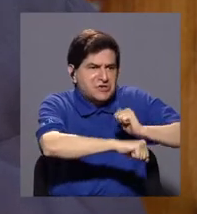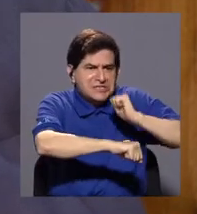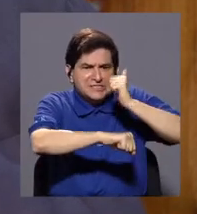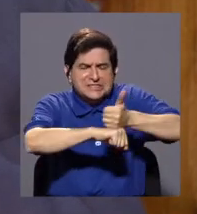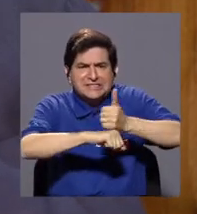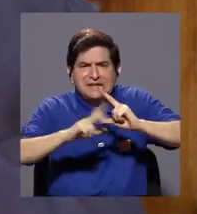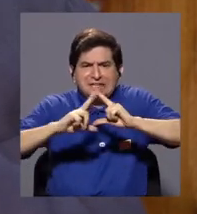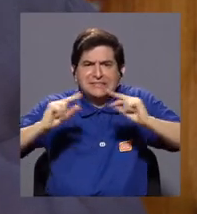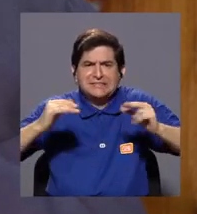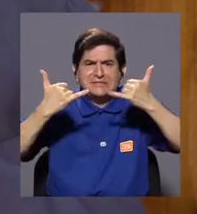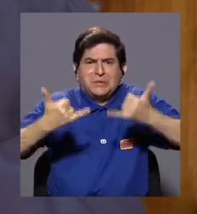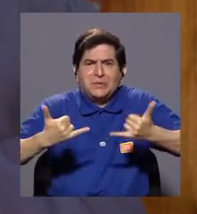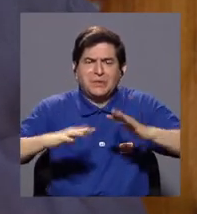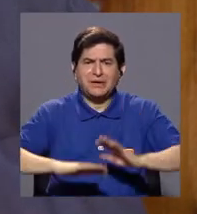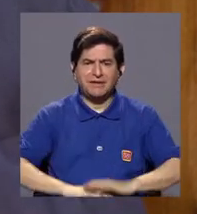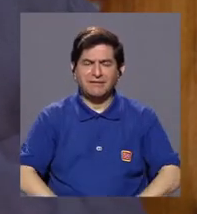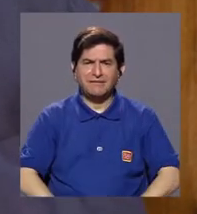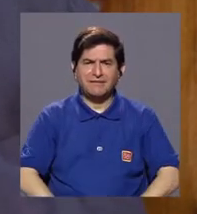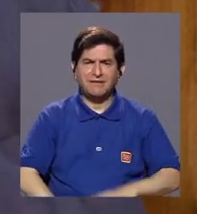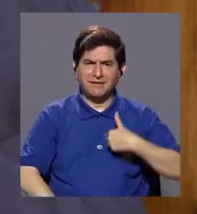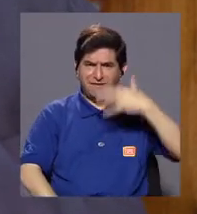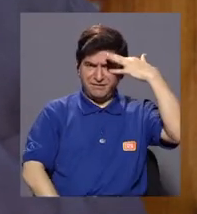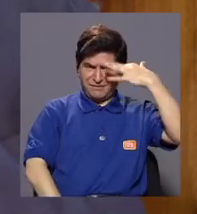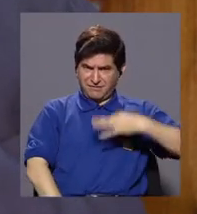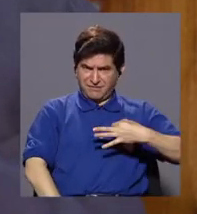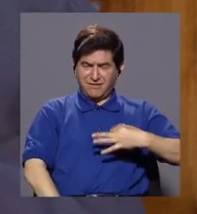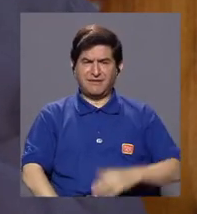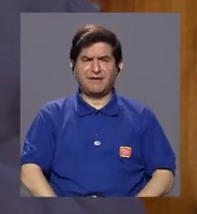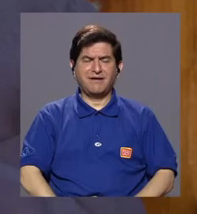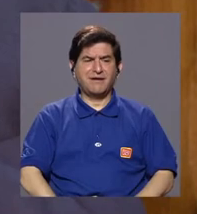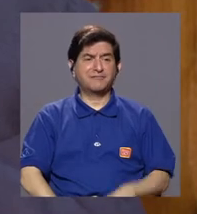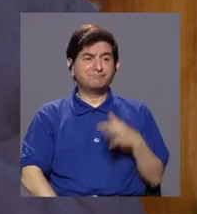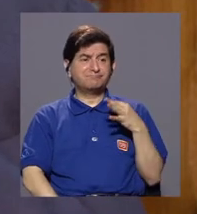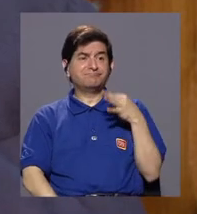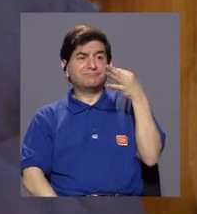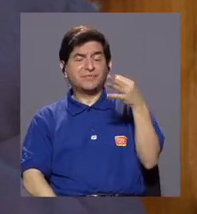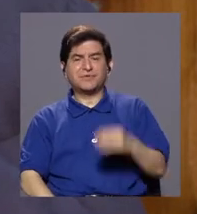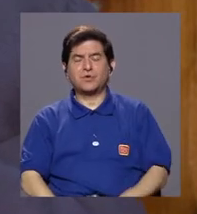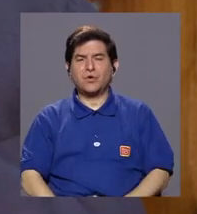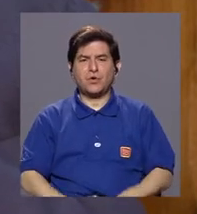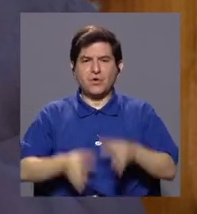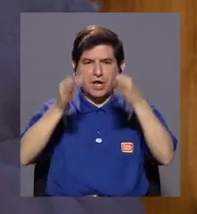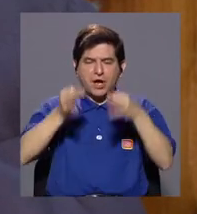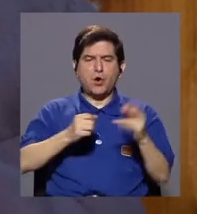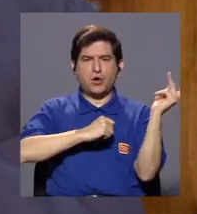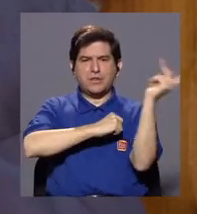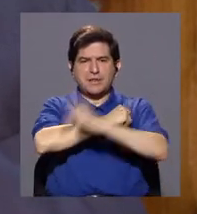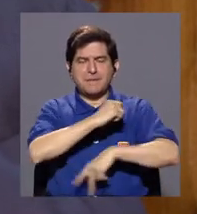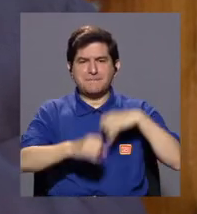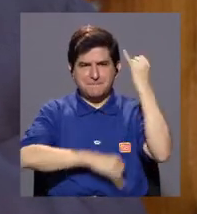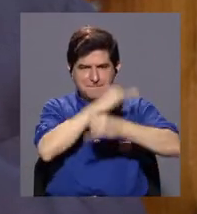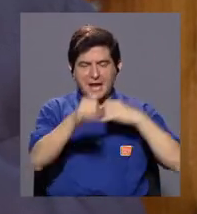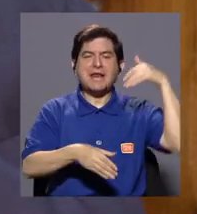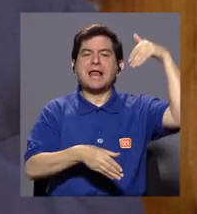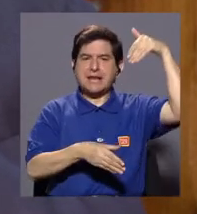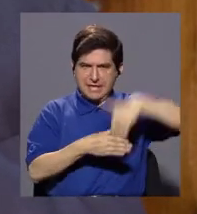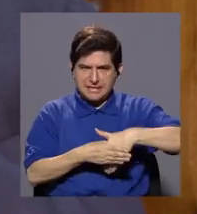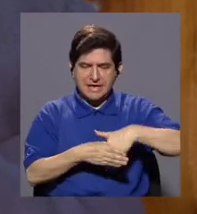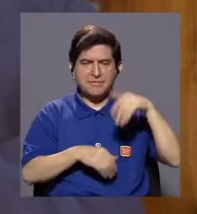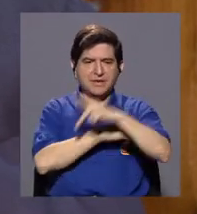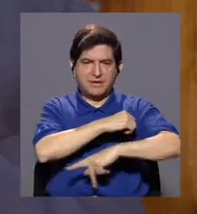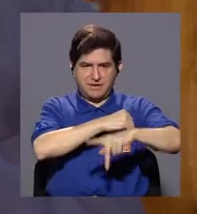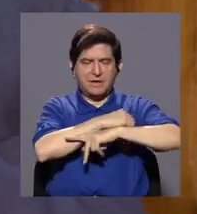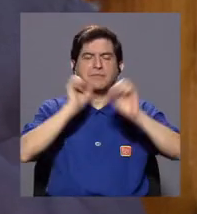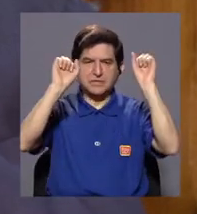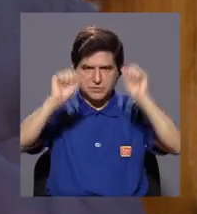en Nicaragua y creo que el día de mañana la Corte Penal Internacional puede intervenir en